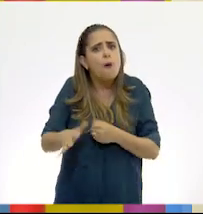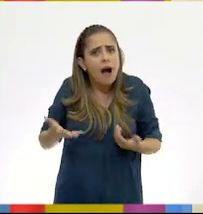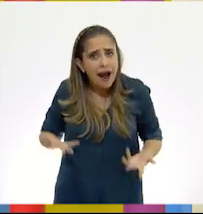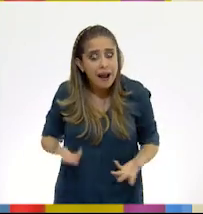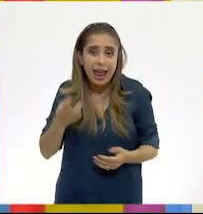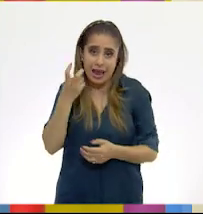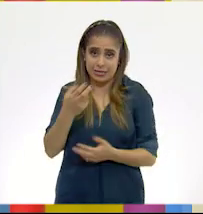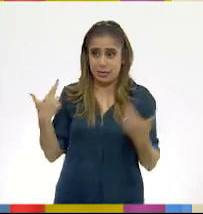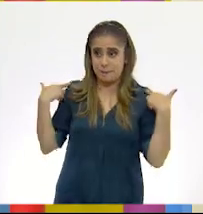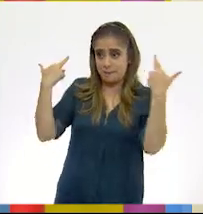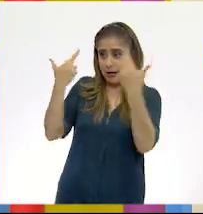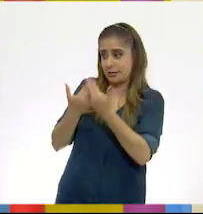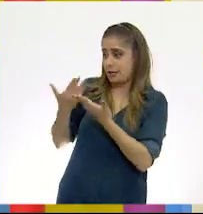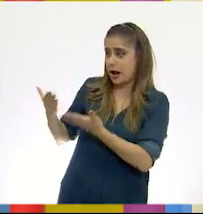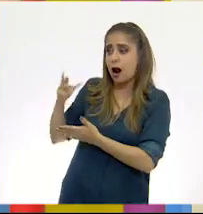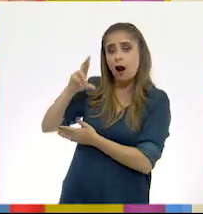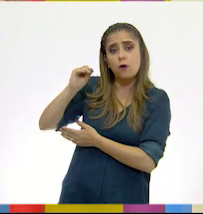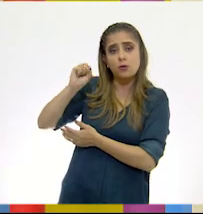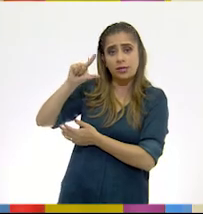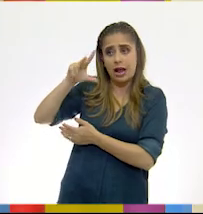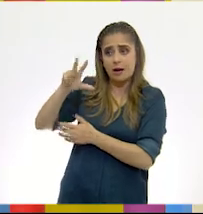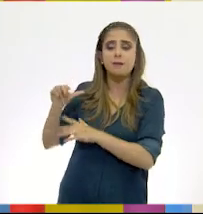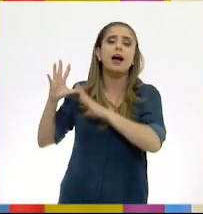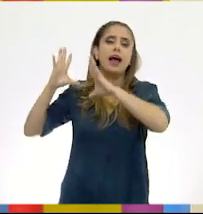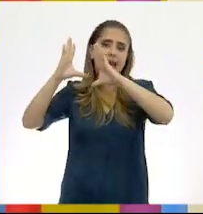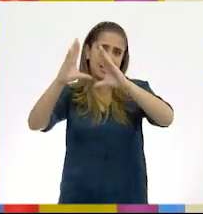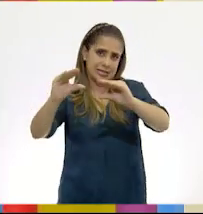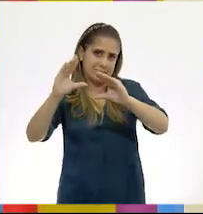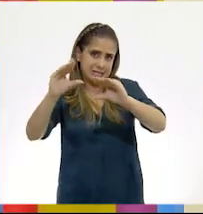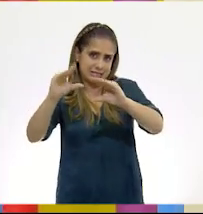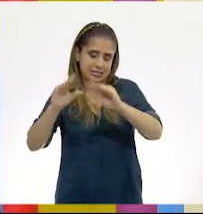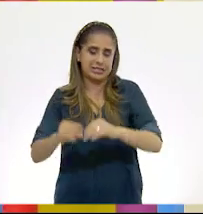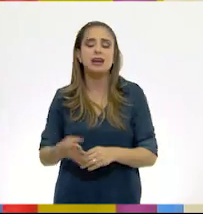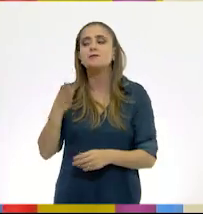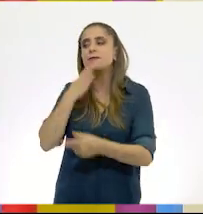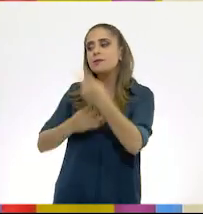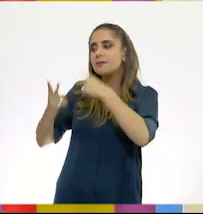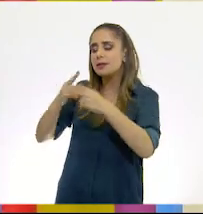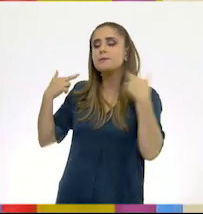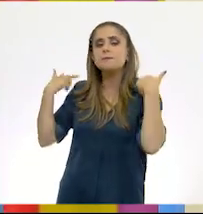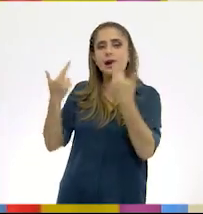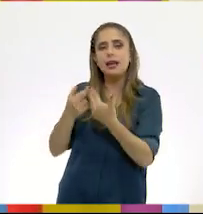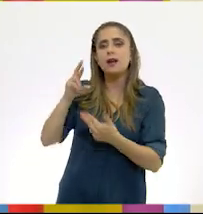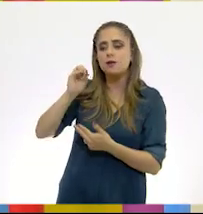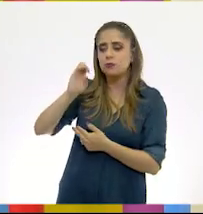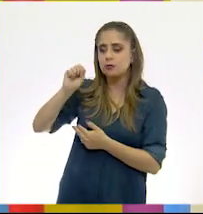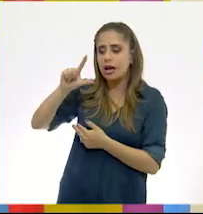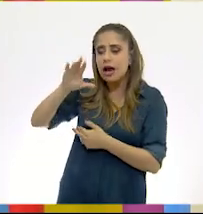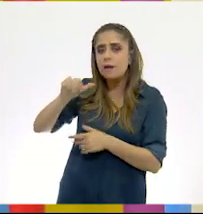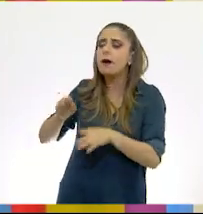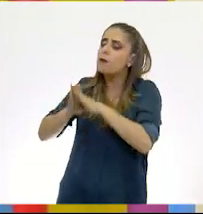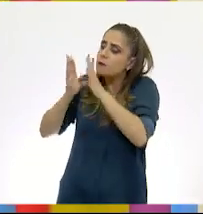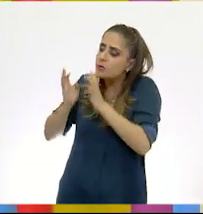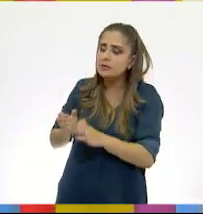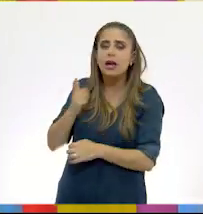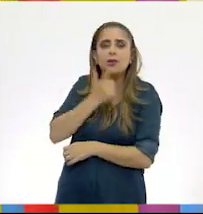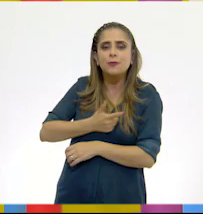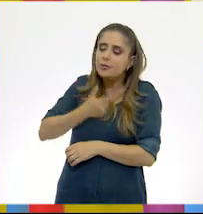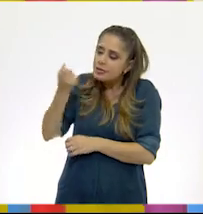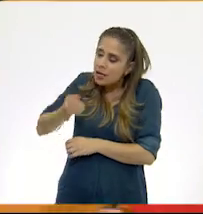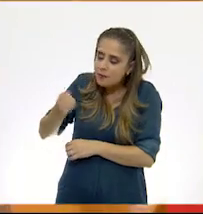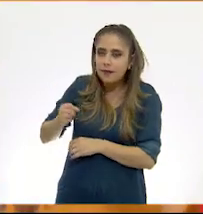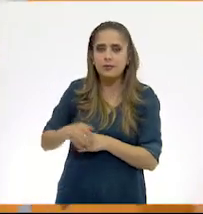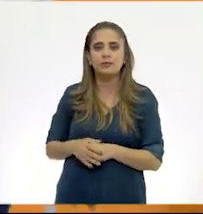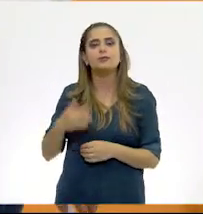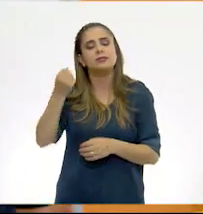a llamarle a la maestra Rosalba, que ya está aquí con nosotros. Así que bienvenida, maestra Rosalba. ¿Cómo estás? Me da mucho gusto saludarte. Hola, Oscar.